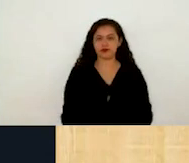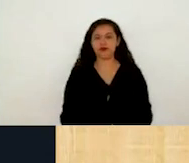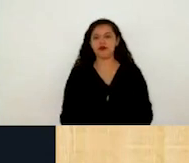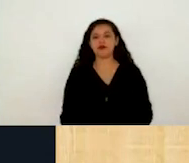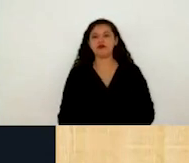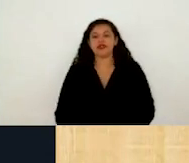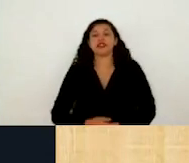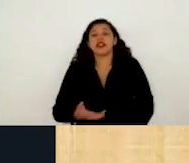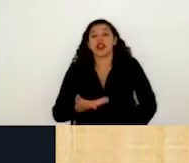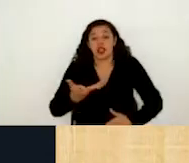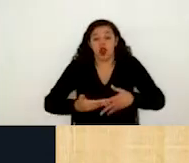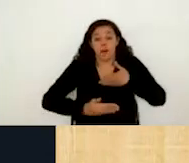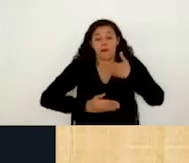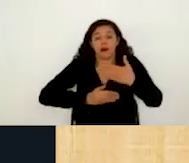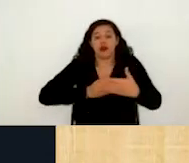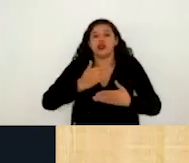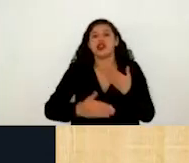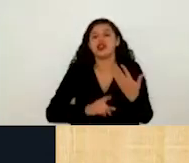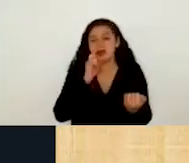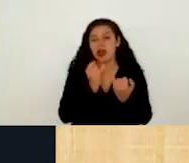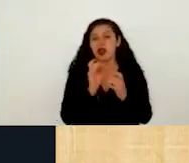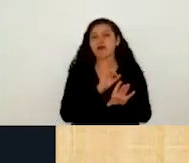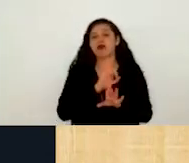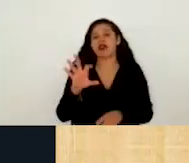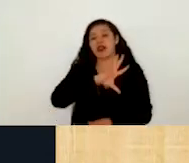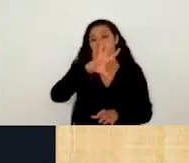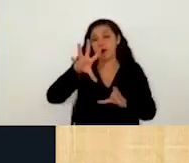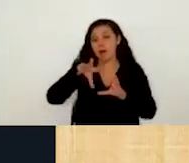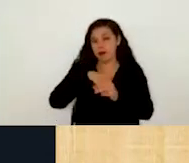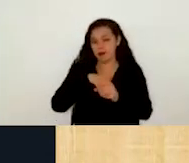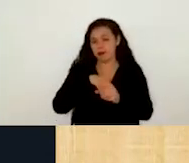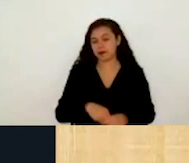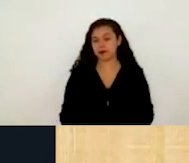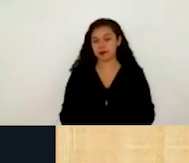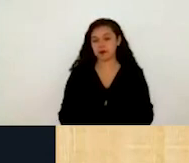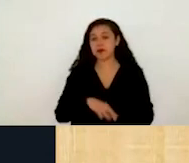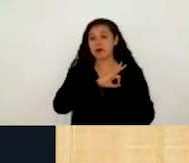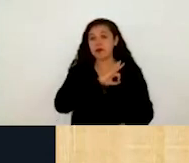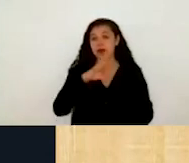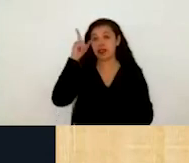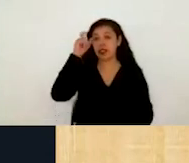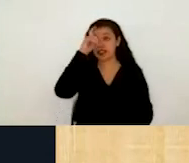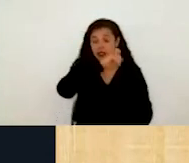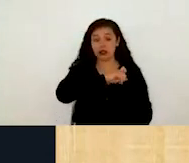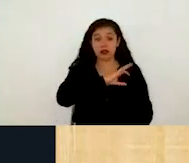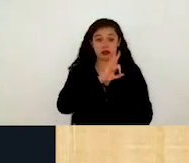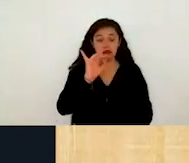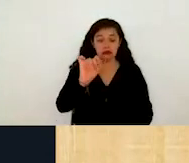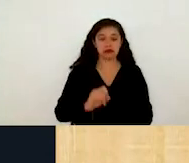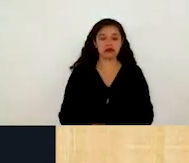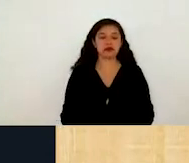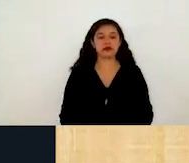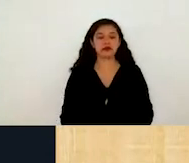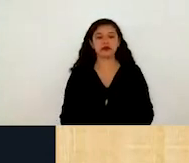proceso entonces puede ser complejo puede ser complejo porque porque el